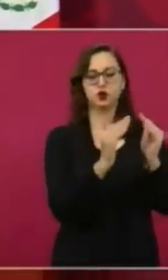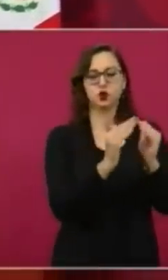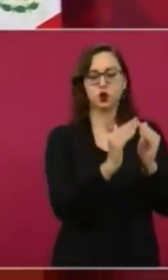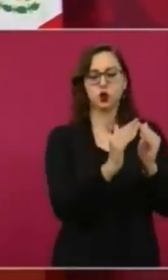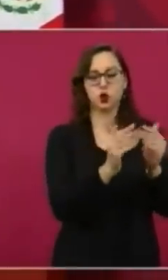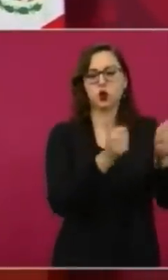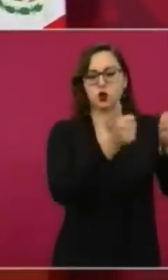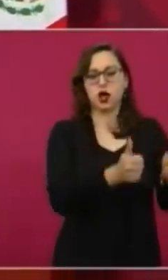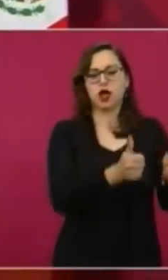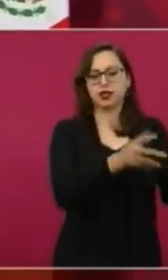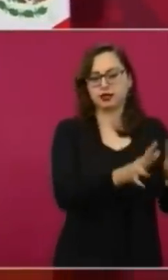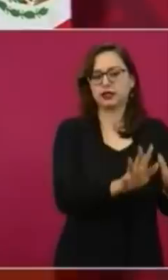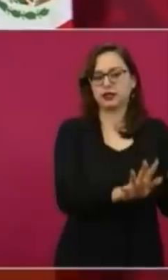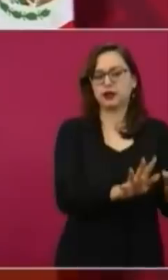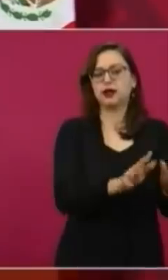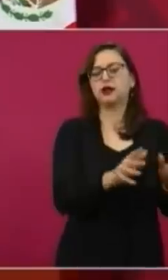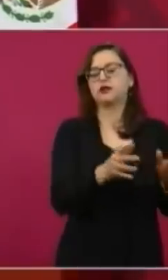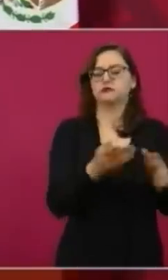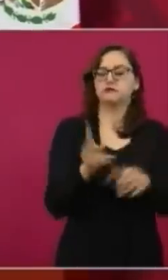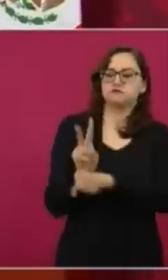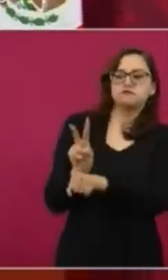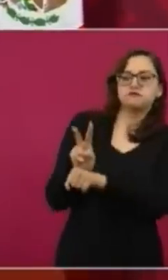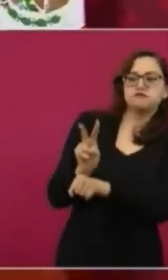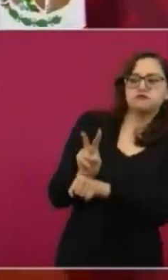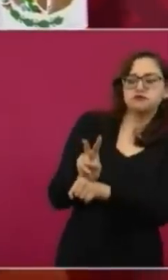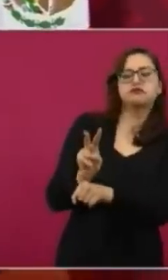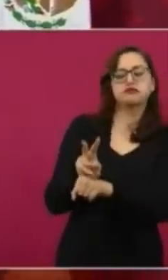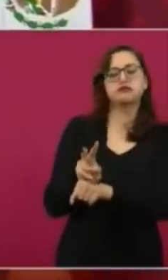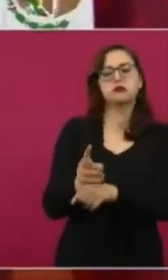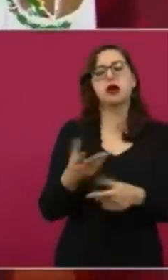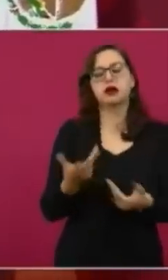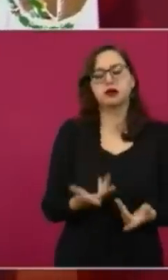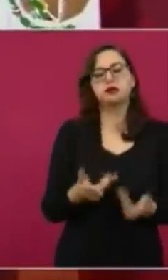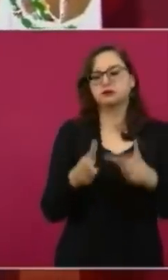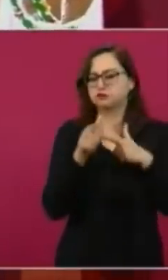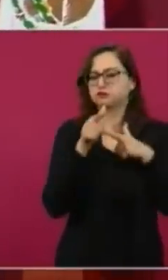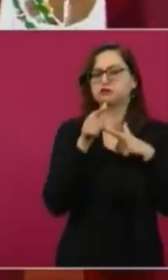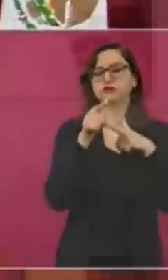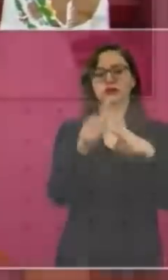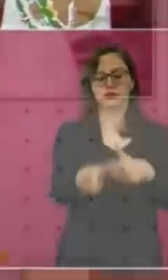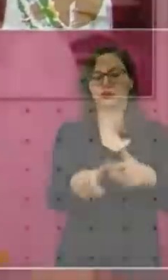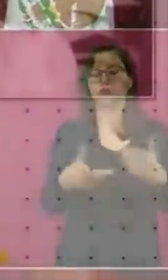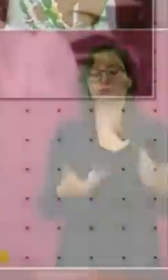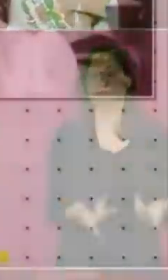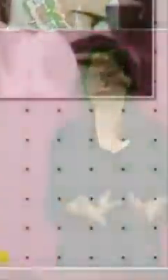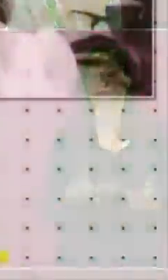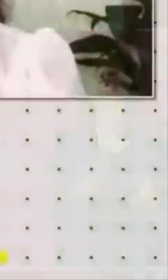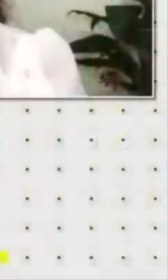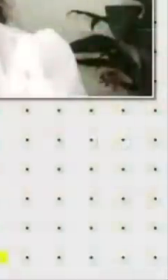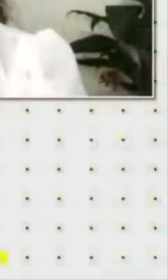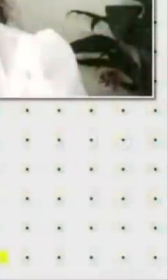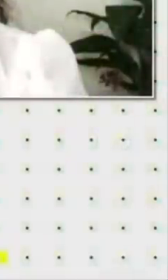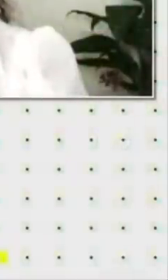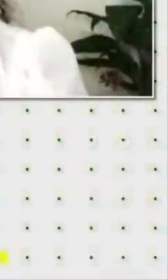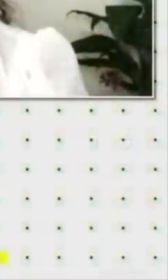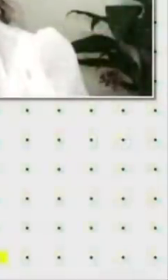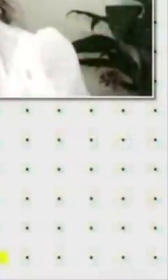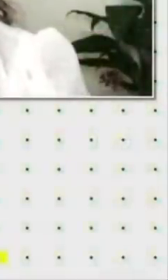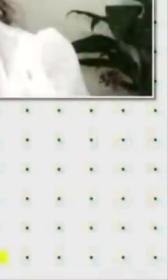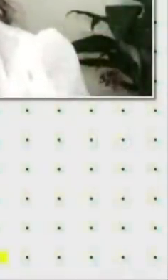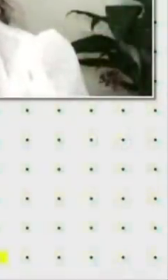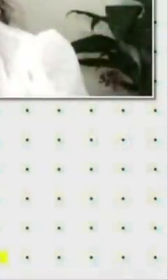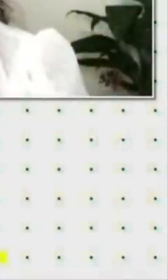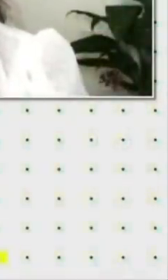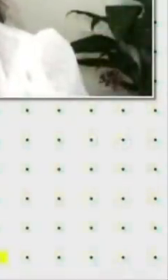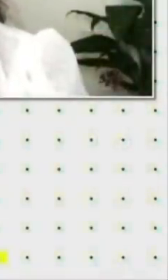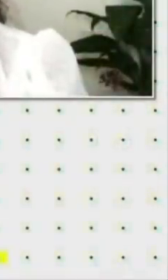sus habitaciones, en su hogar. Vamos a, como todos los martes, el día de hoy, a iniciar. Y en